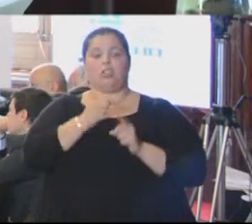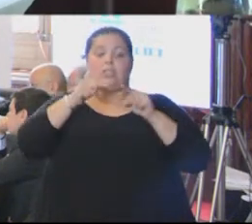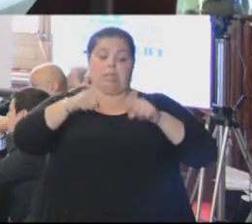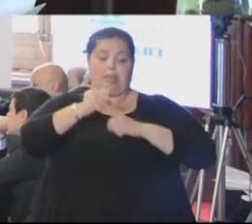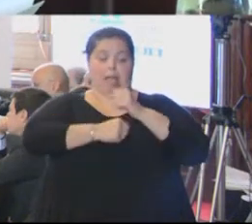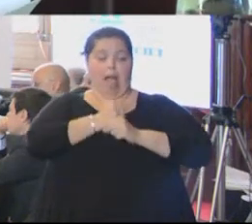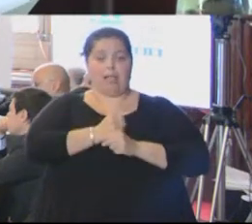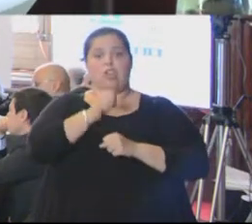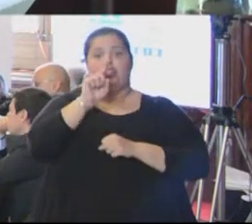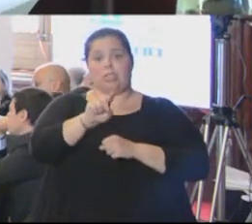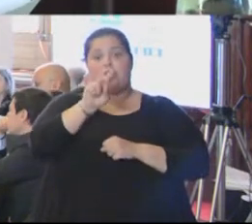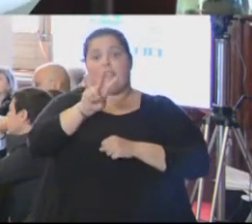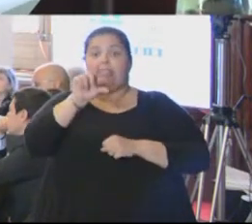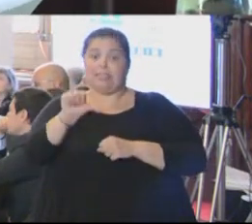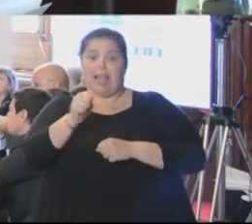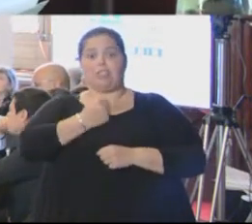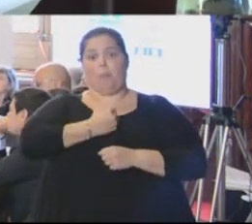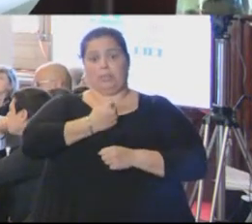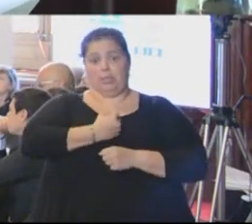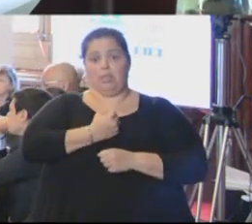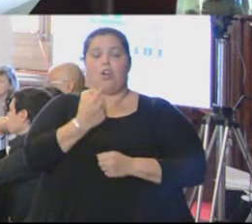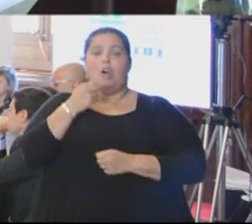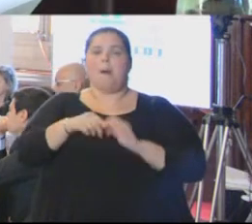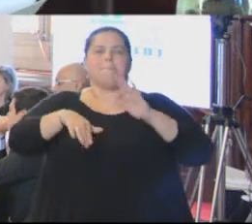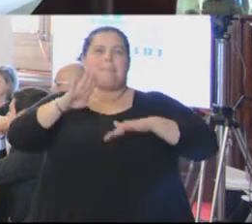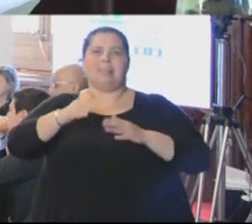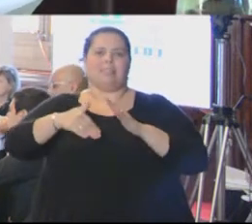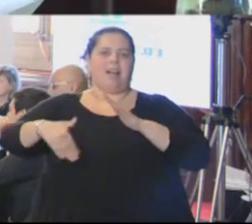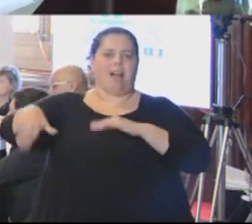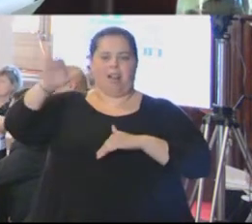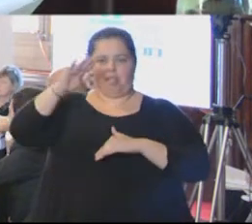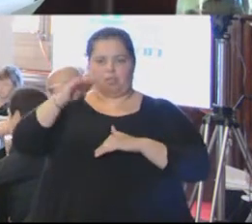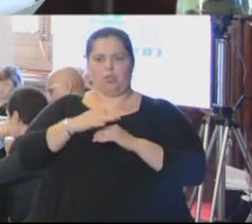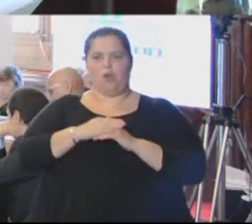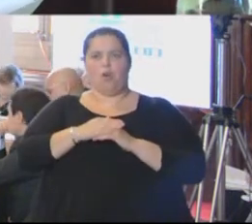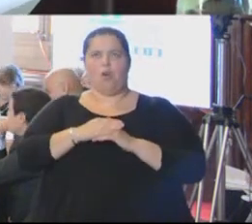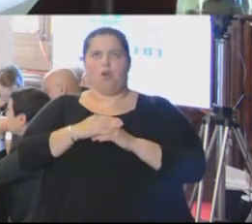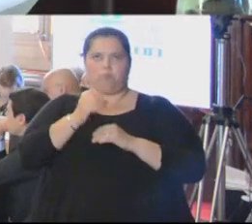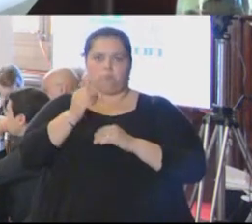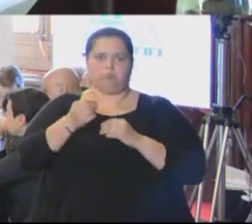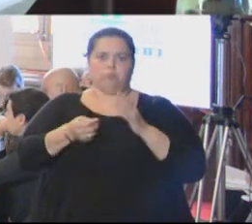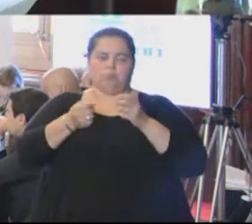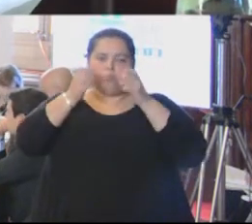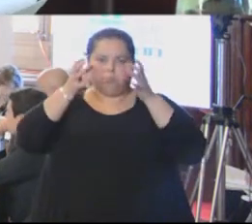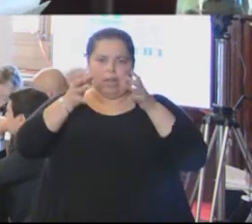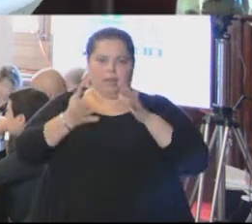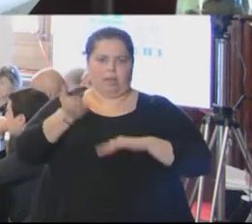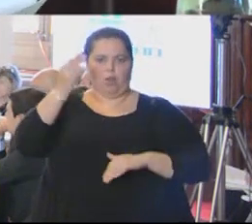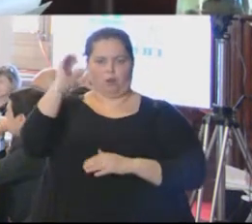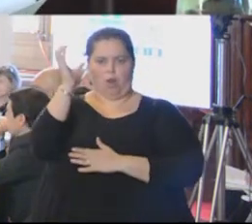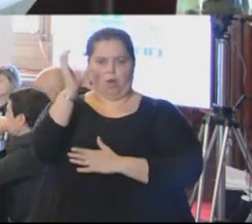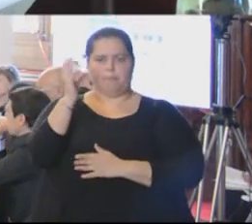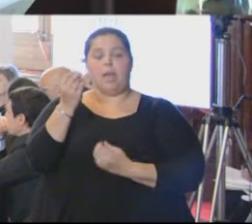126 homicidios, es la muestra de que en Colombia esa actividad aún es catalogada de alto riesgo, por no contar con las medidas